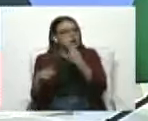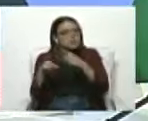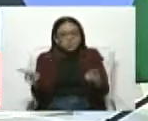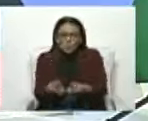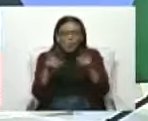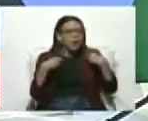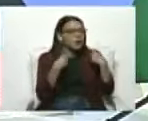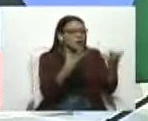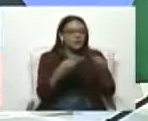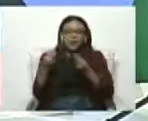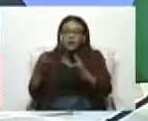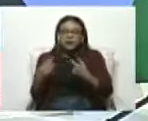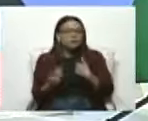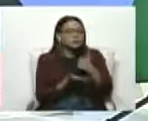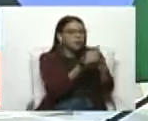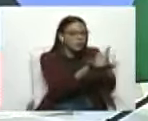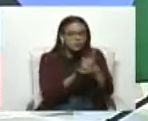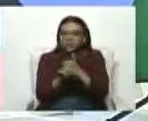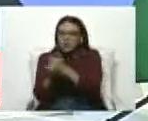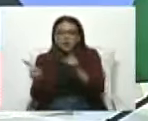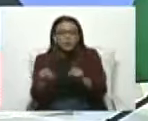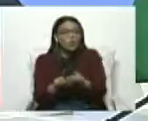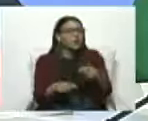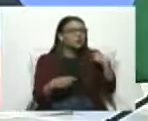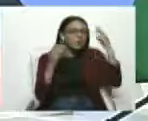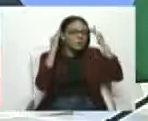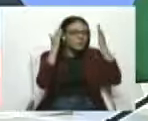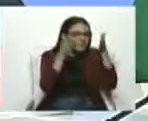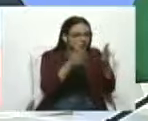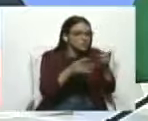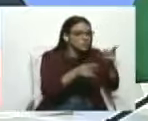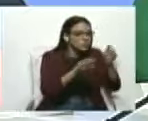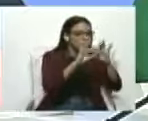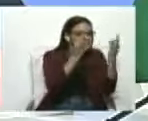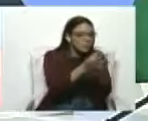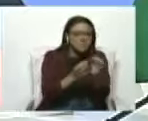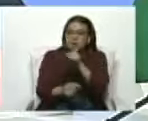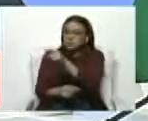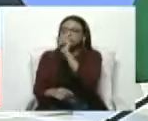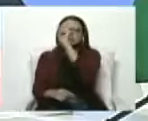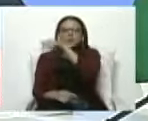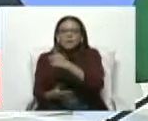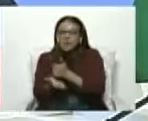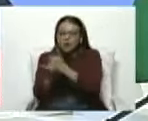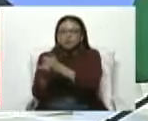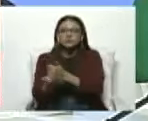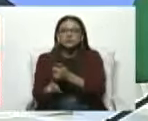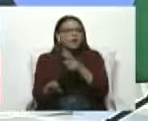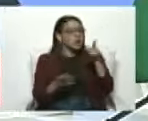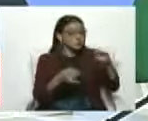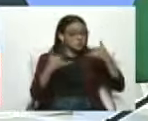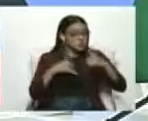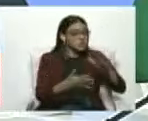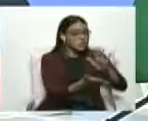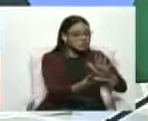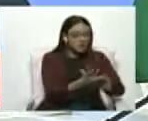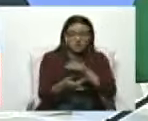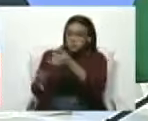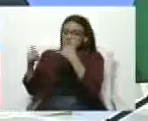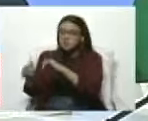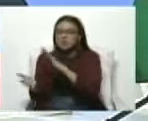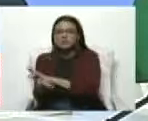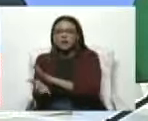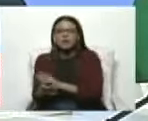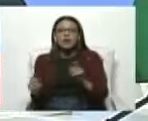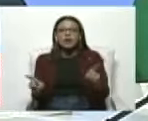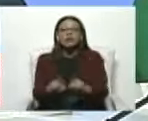familia, la tranquilidad de la casa, de sus hijos, versus la violencia que proponen algunos.